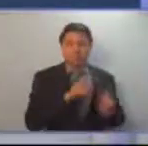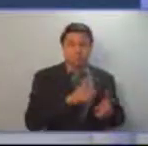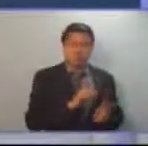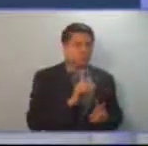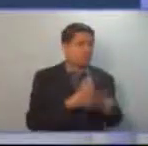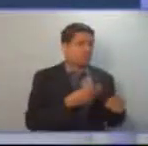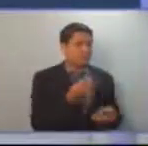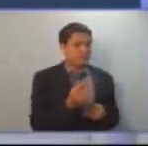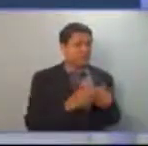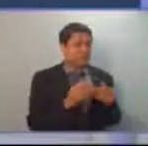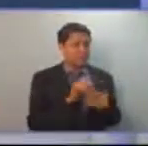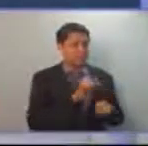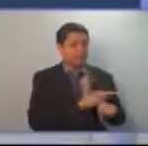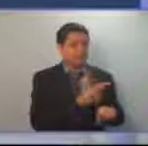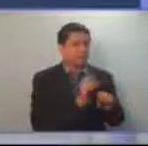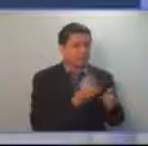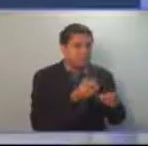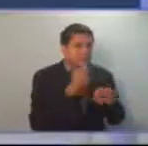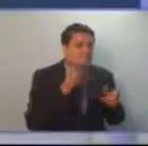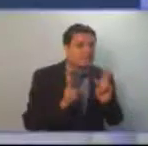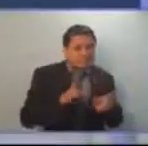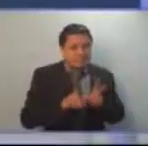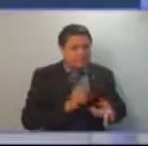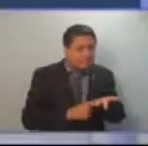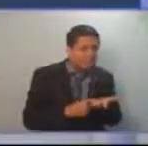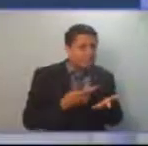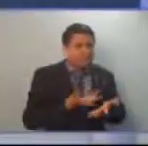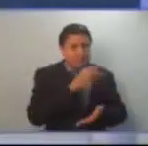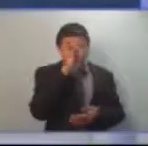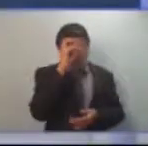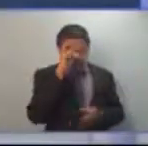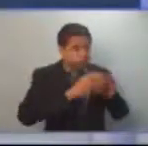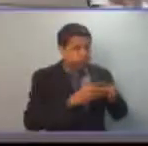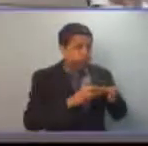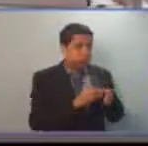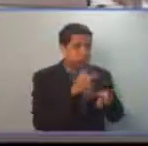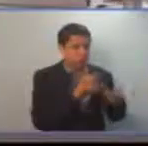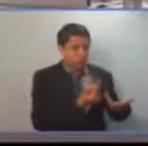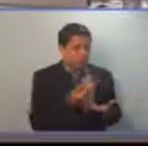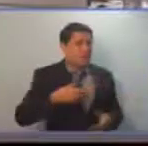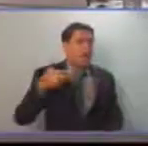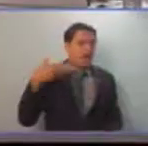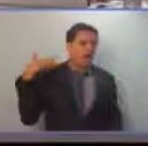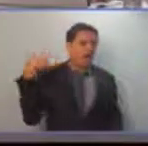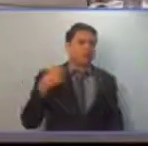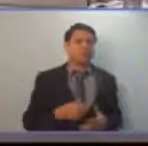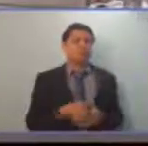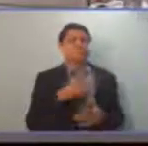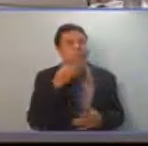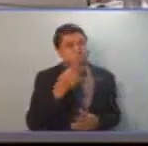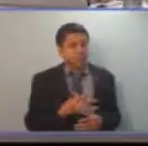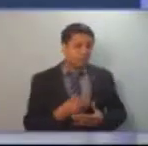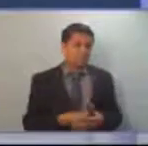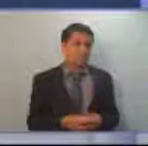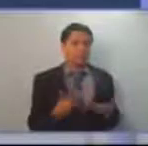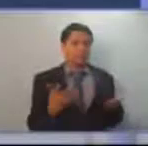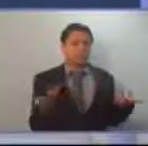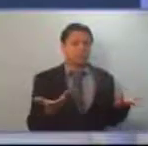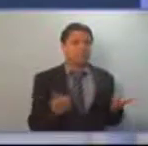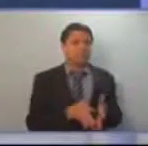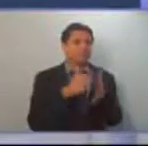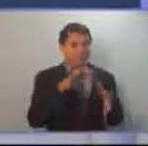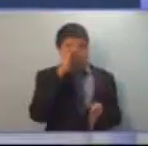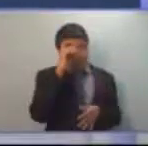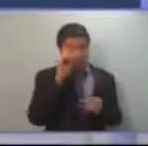es fácil también en una hora resolver la intensa labor que la comisión que usted ha presidido durante todos estos años, ¿verdad?, que ha sido de intensa